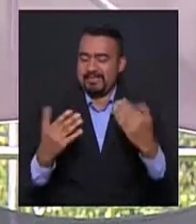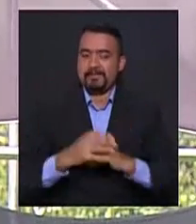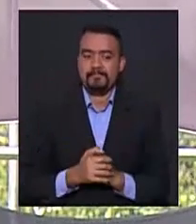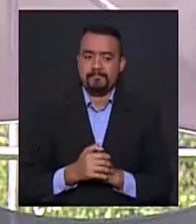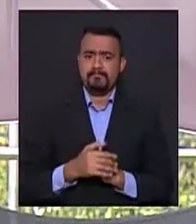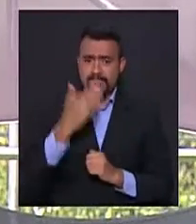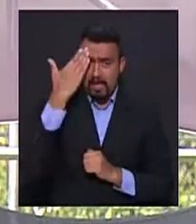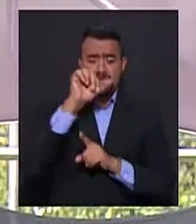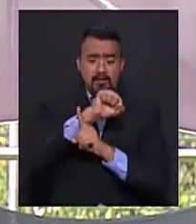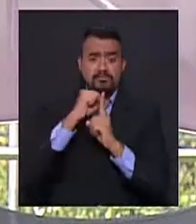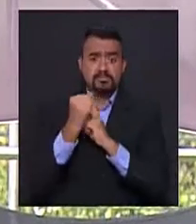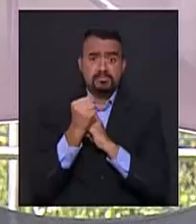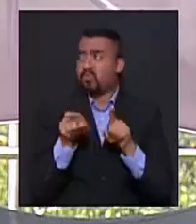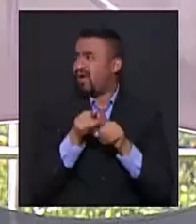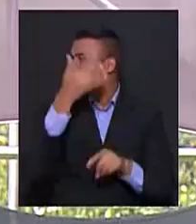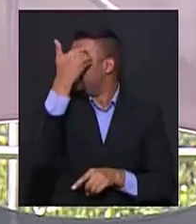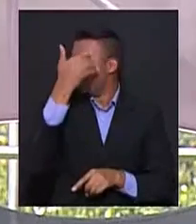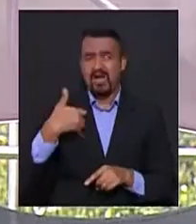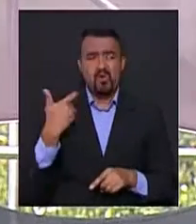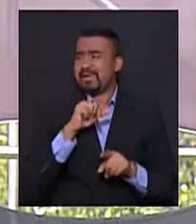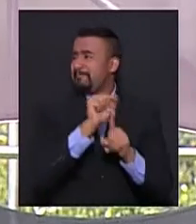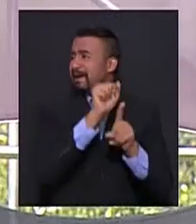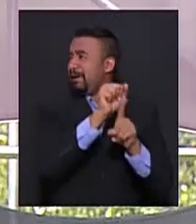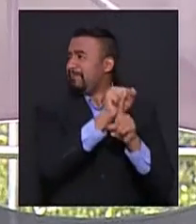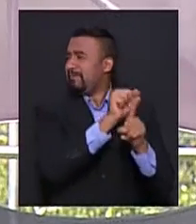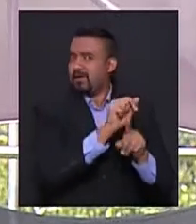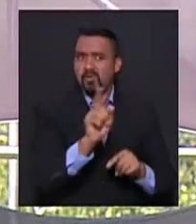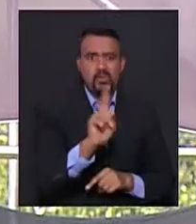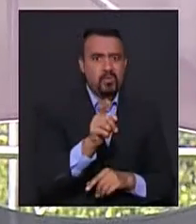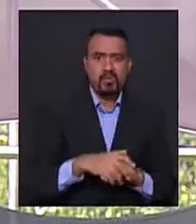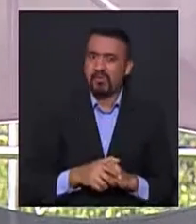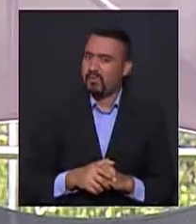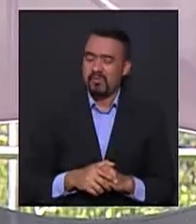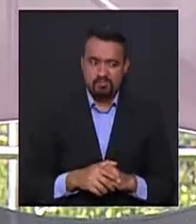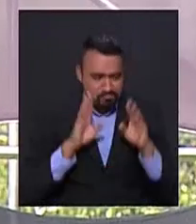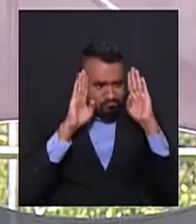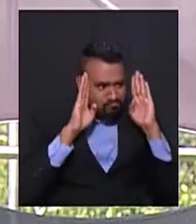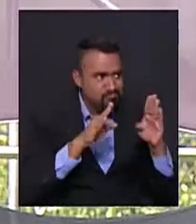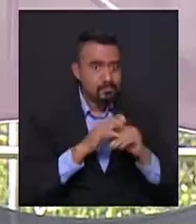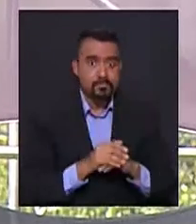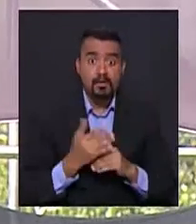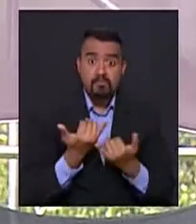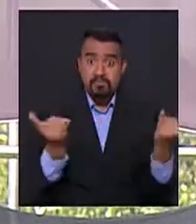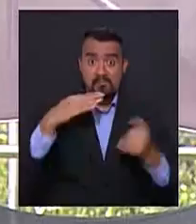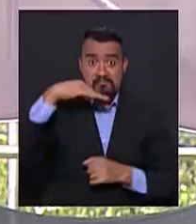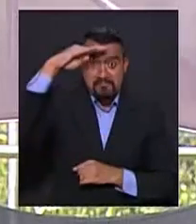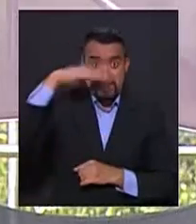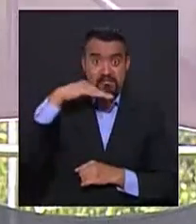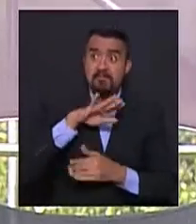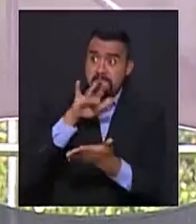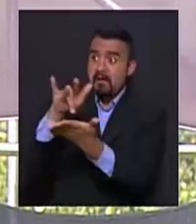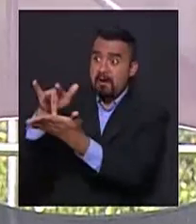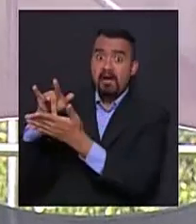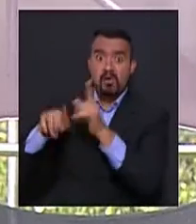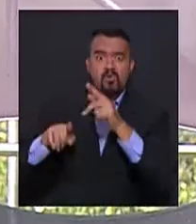una sociedad que los abraza. Cuando hemos hecho talleres en distintos puntos de la ciudad, algunos